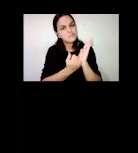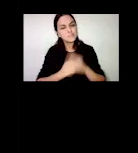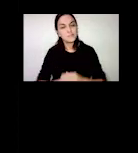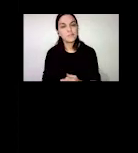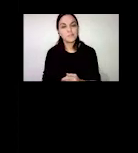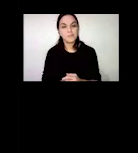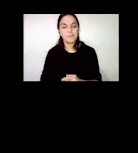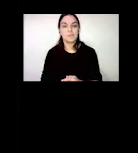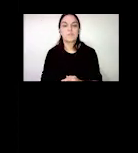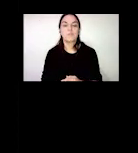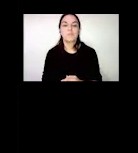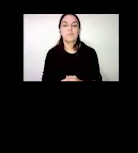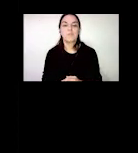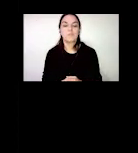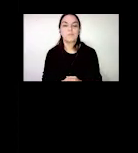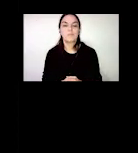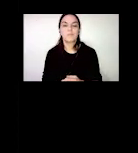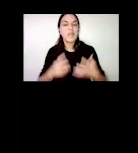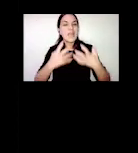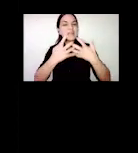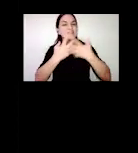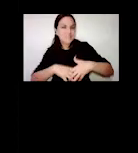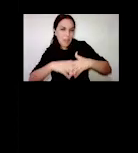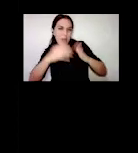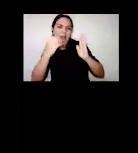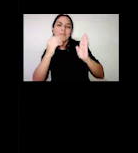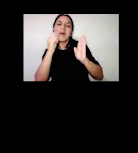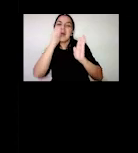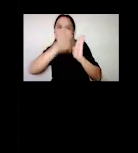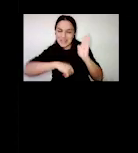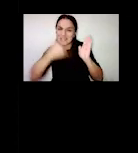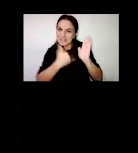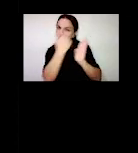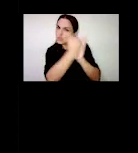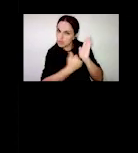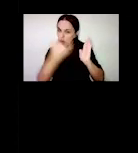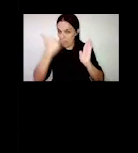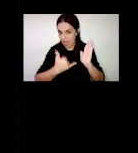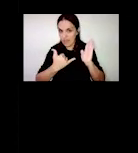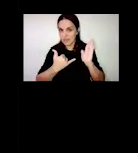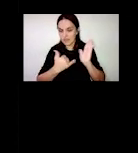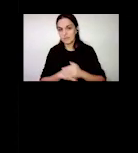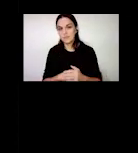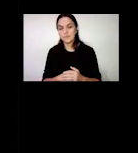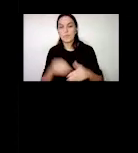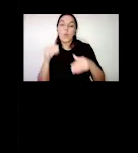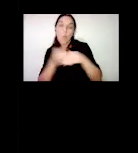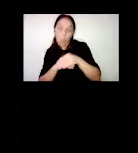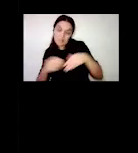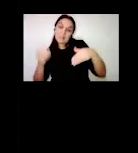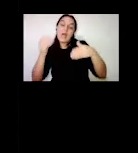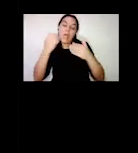Que tienen un sistema de registro, ¿sí? Que se registran en una cuenta, que se registran en un